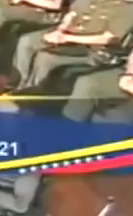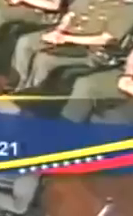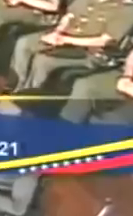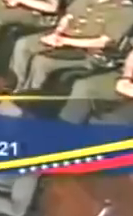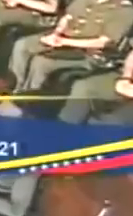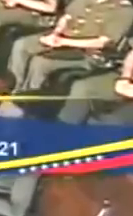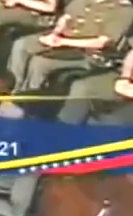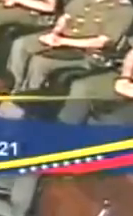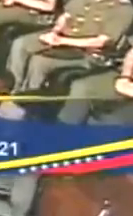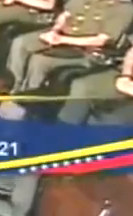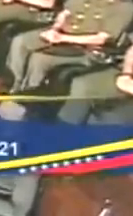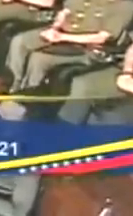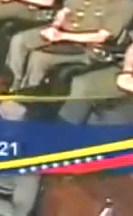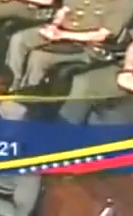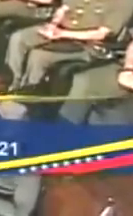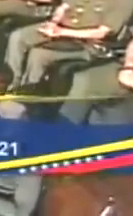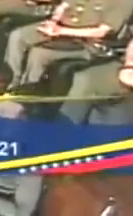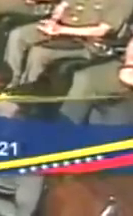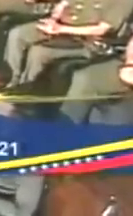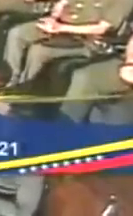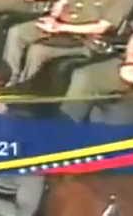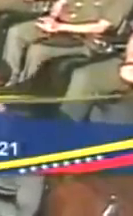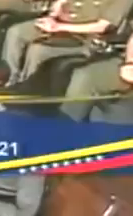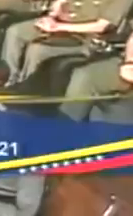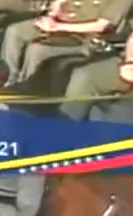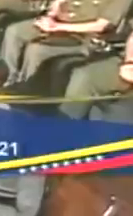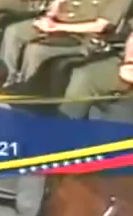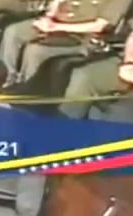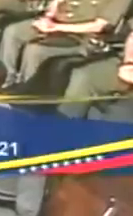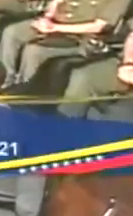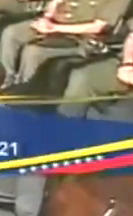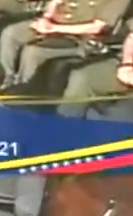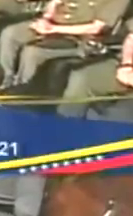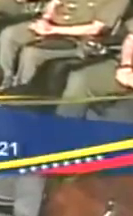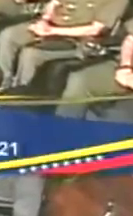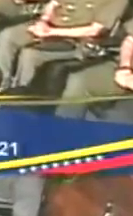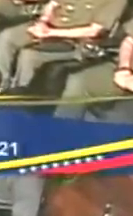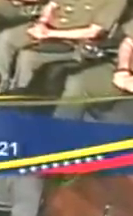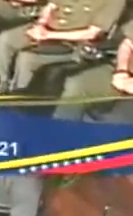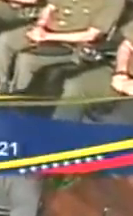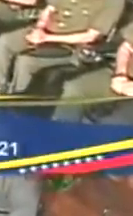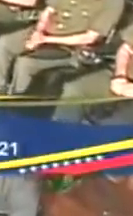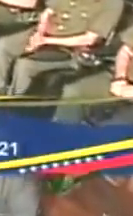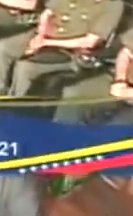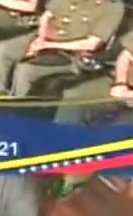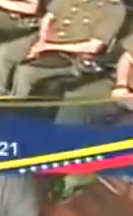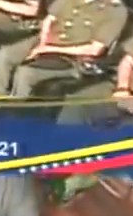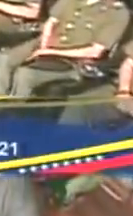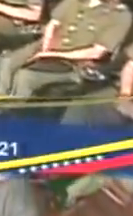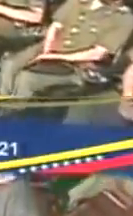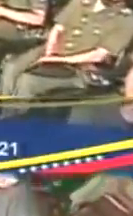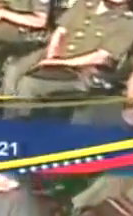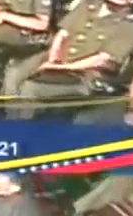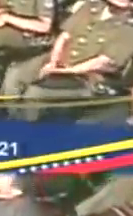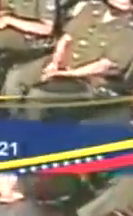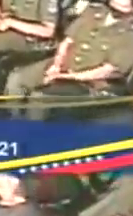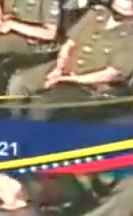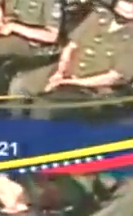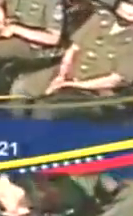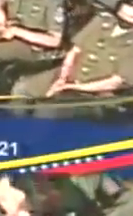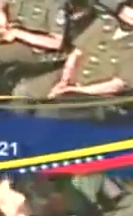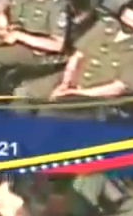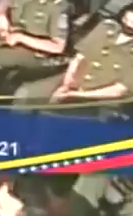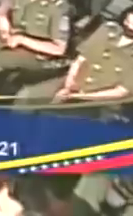popular. Soriuca Mayora, coordinadora del Laboratorio Clínico del Instituto de Inmunología de